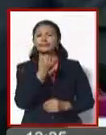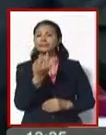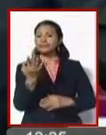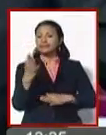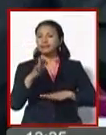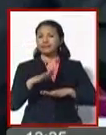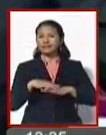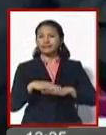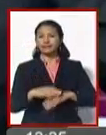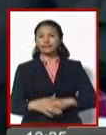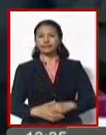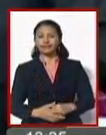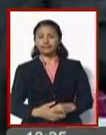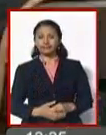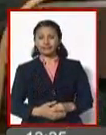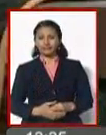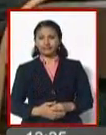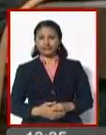algunas recomendaciones.